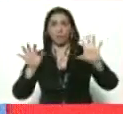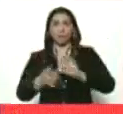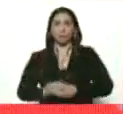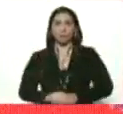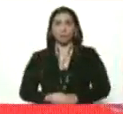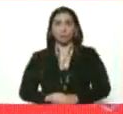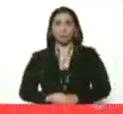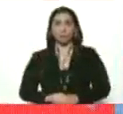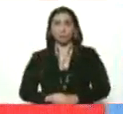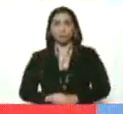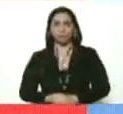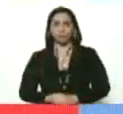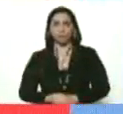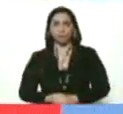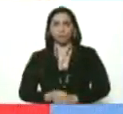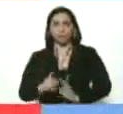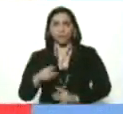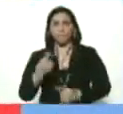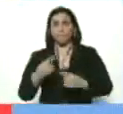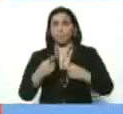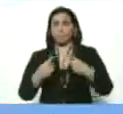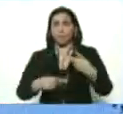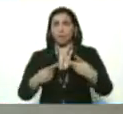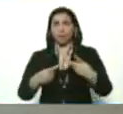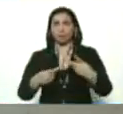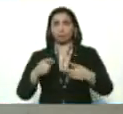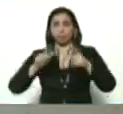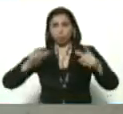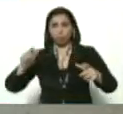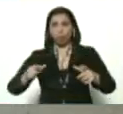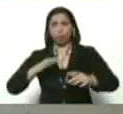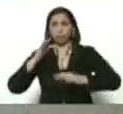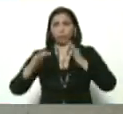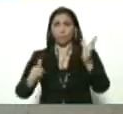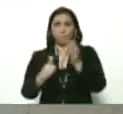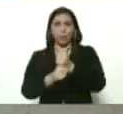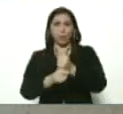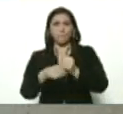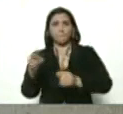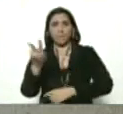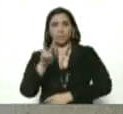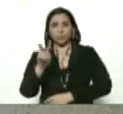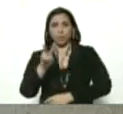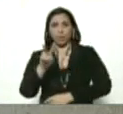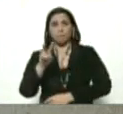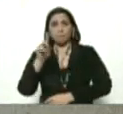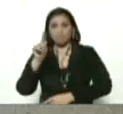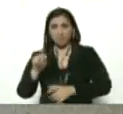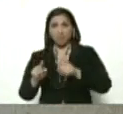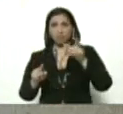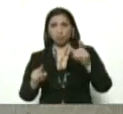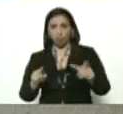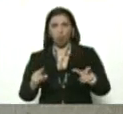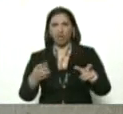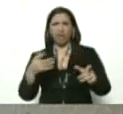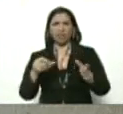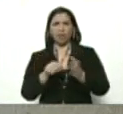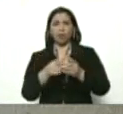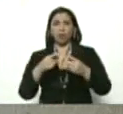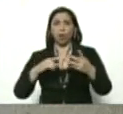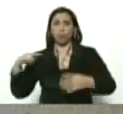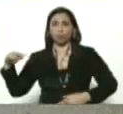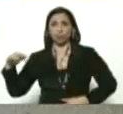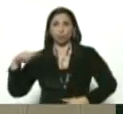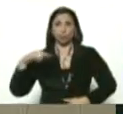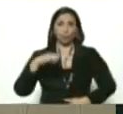y desde colombia así fueron los primeros casos que detectamos en venezuela eran personas que provenían de viajes en